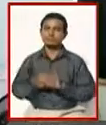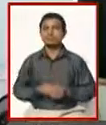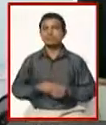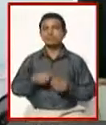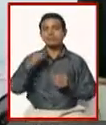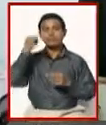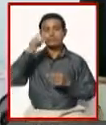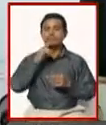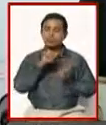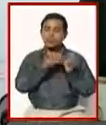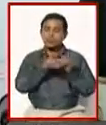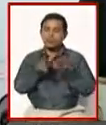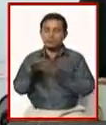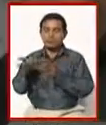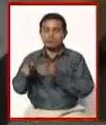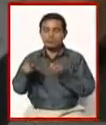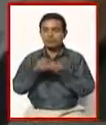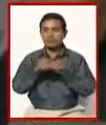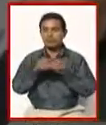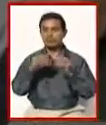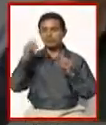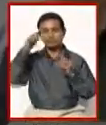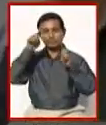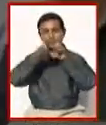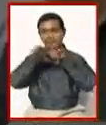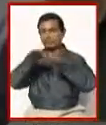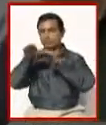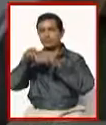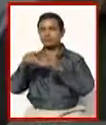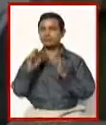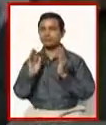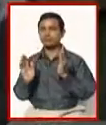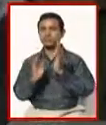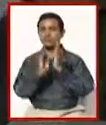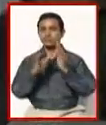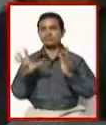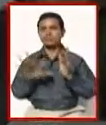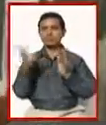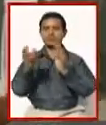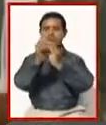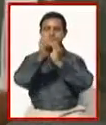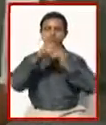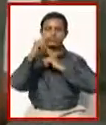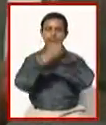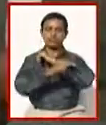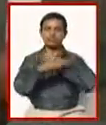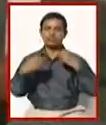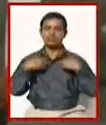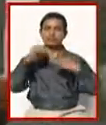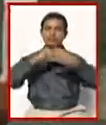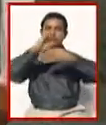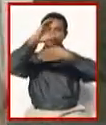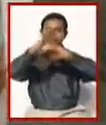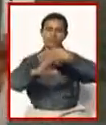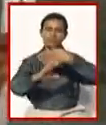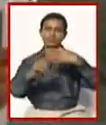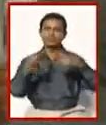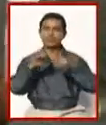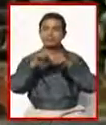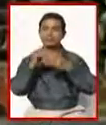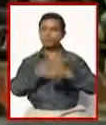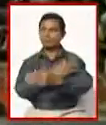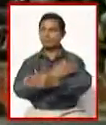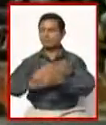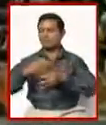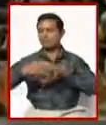idea es preparar como un consenso de cara al encuentro al congreso nacional que tendremos en octubre y a largo